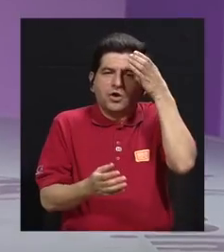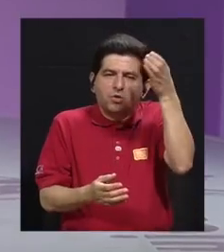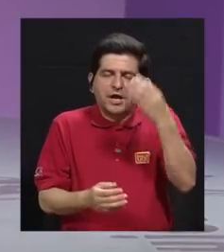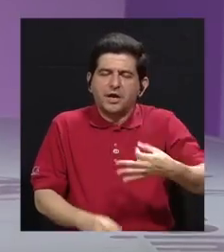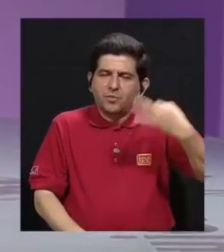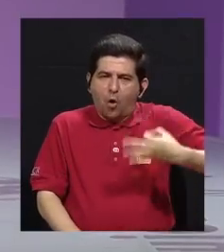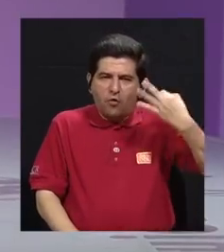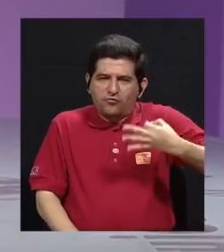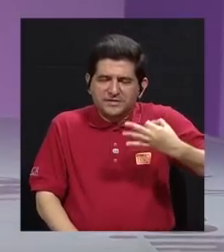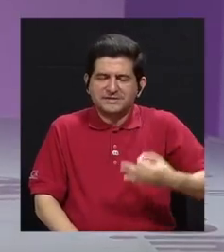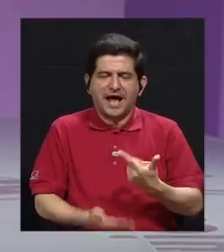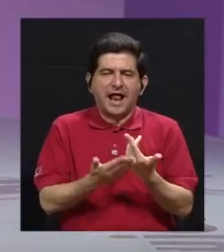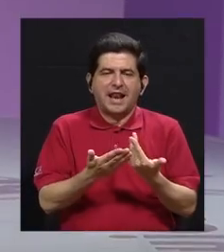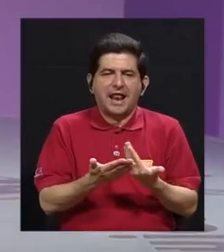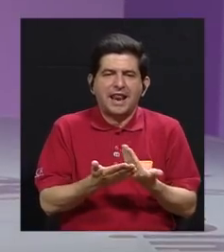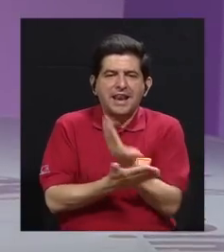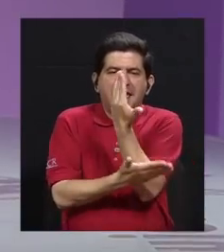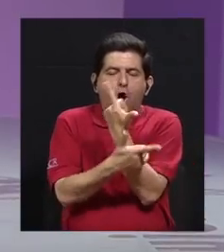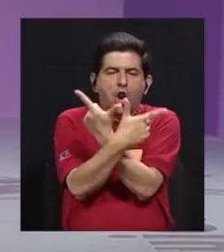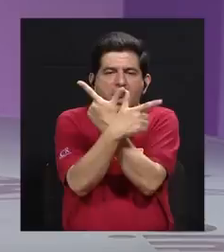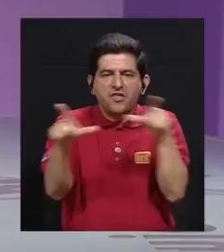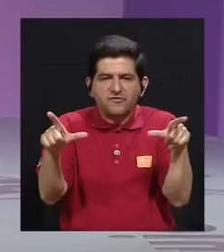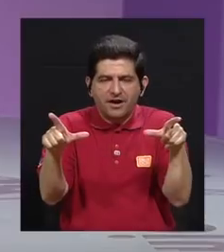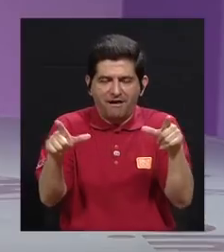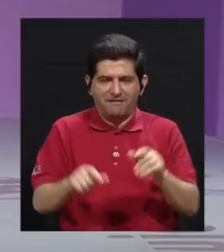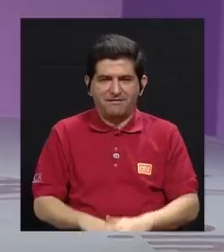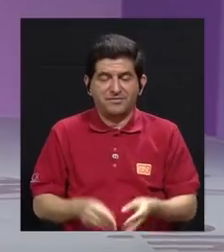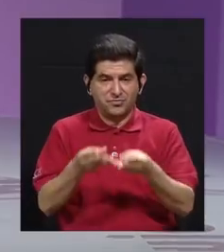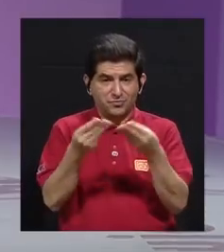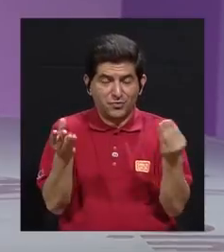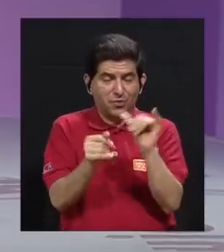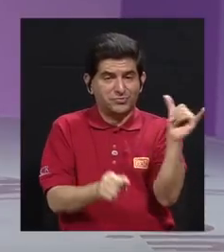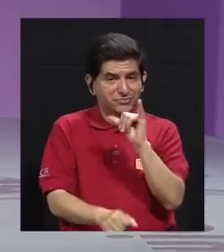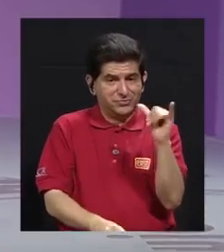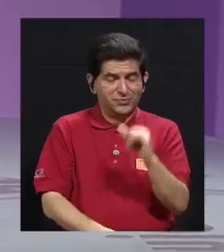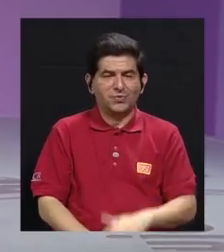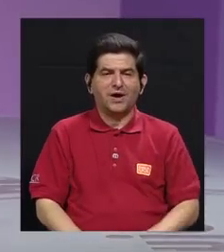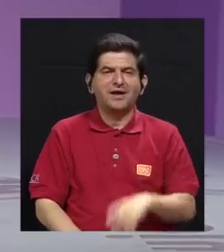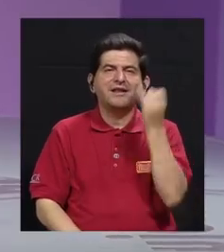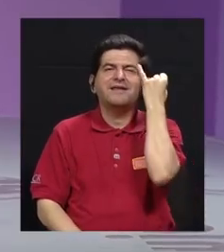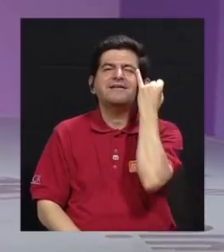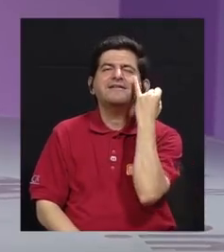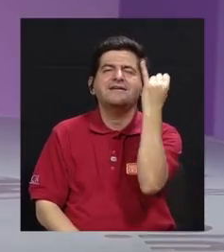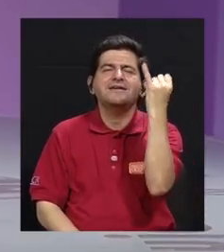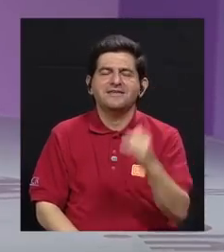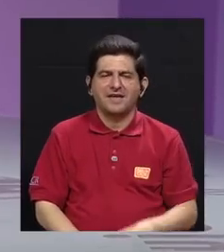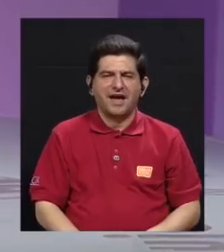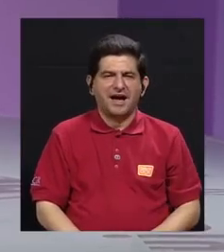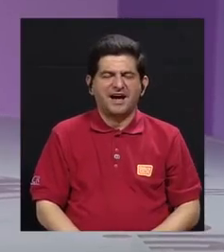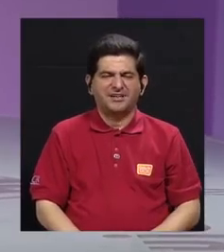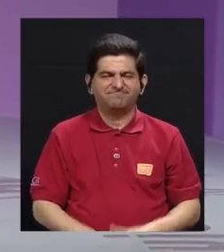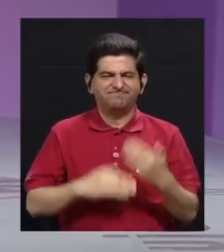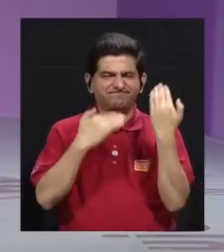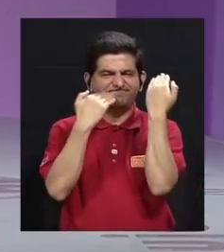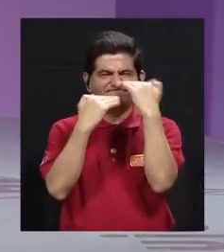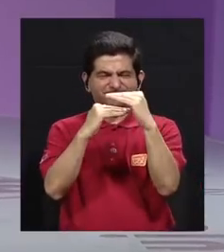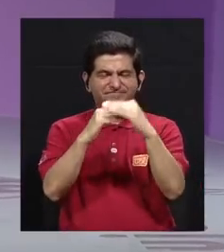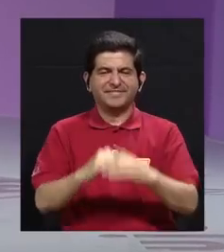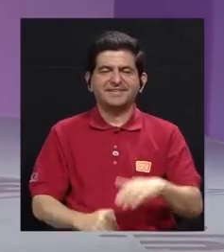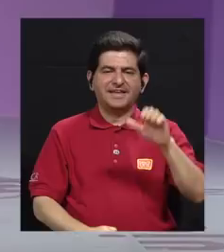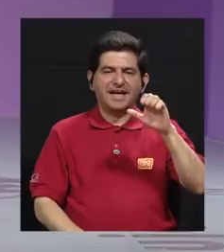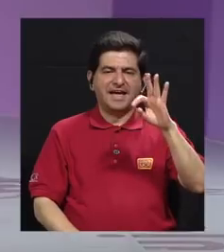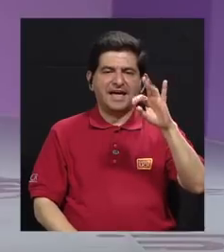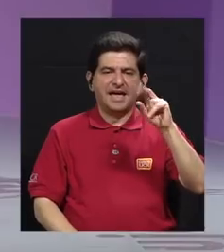los multiculturalismos oficiales neoliberales han producido también una noción